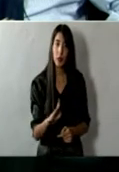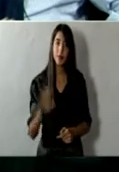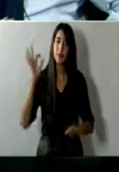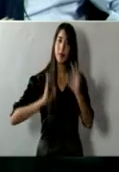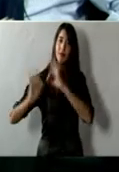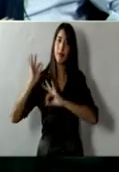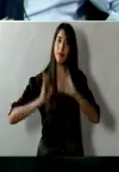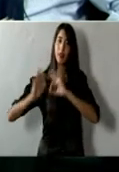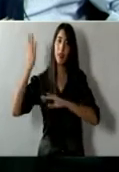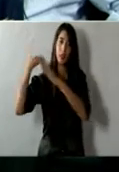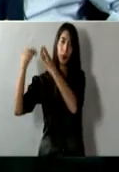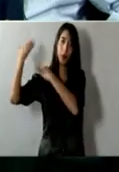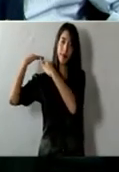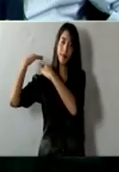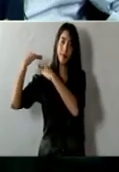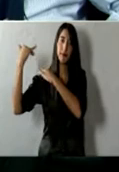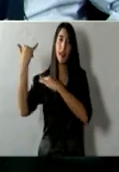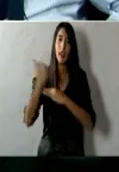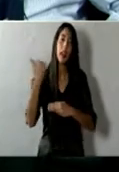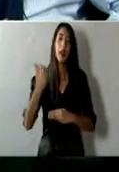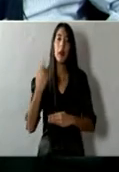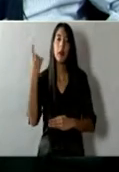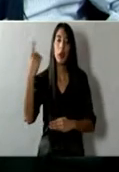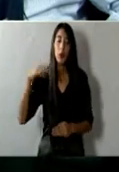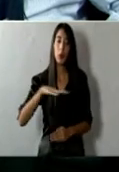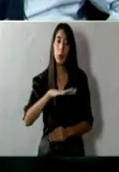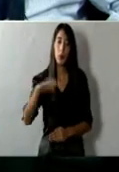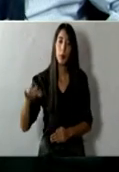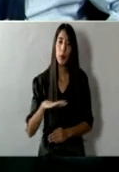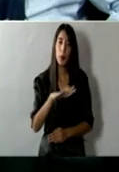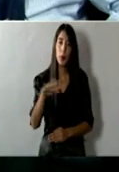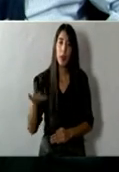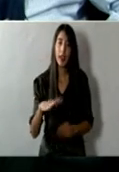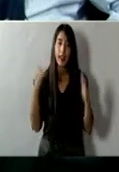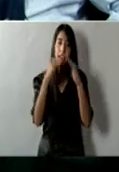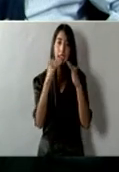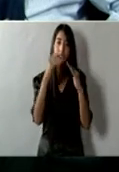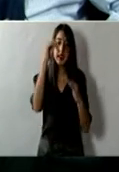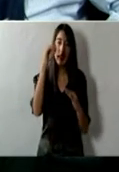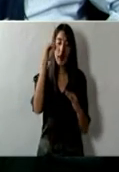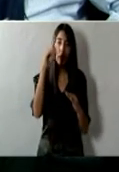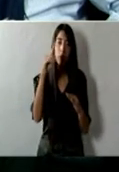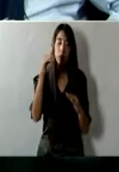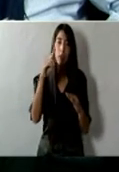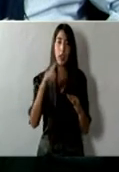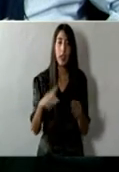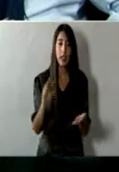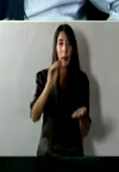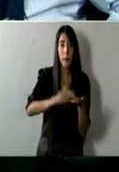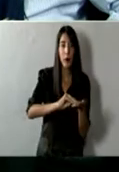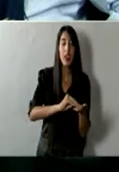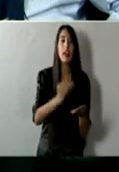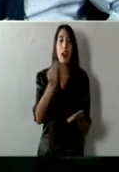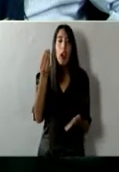Antiguamente había un lugar en la casa de Dios, en un lugar santo, se colocaban 12 panes. Esos